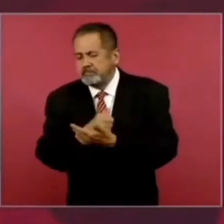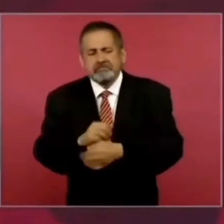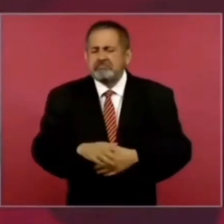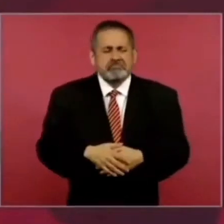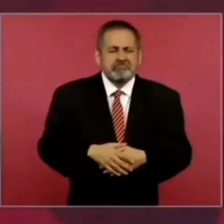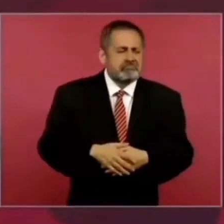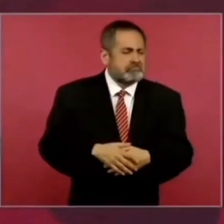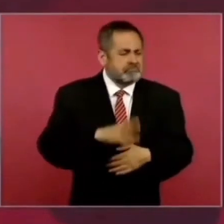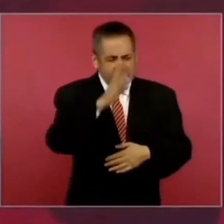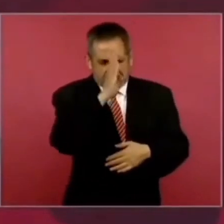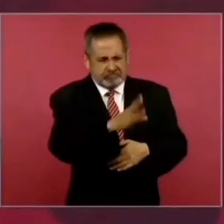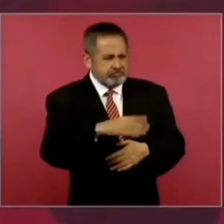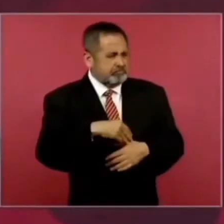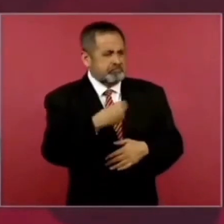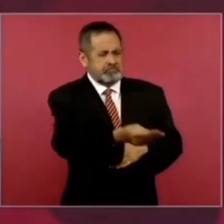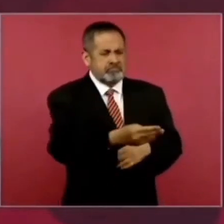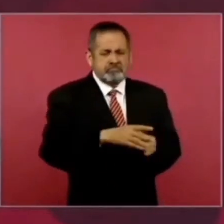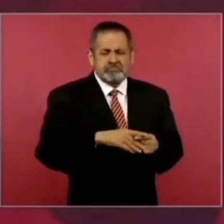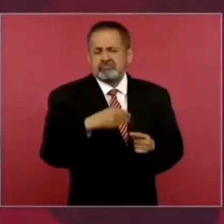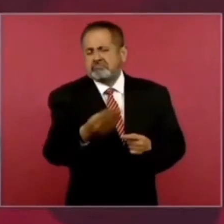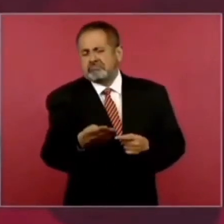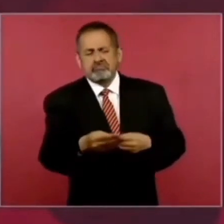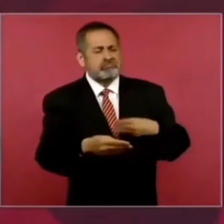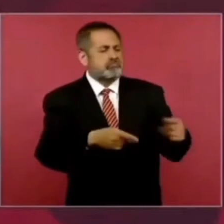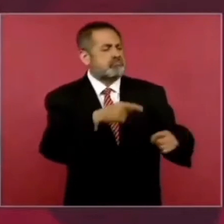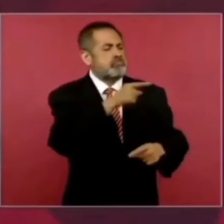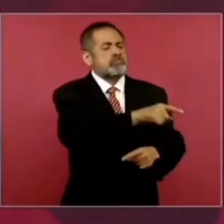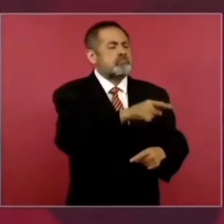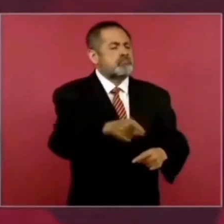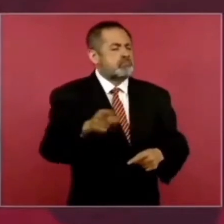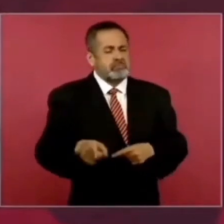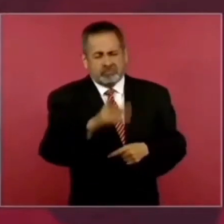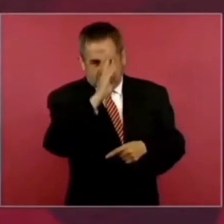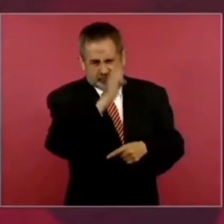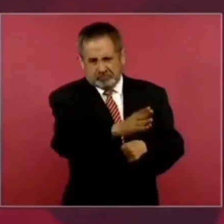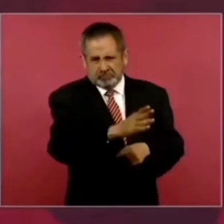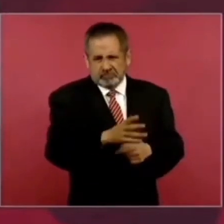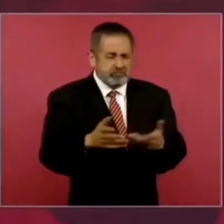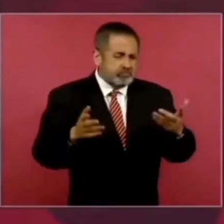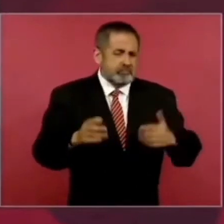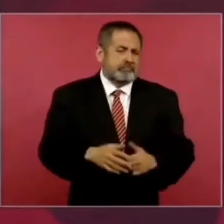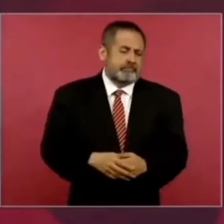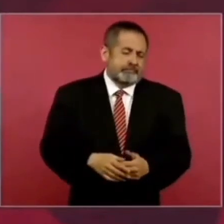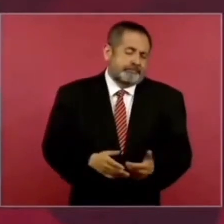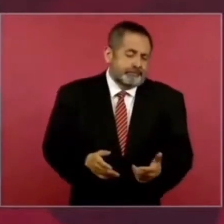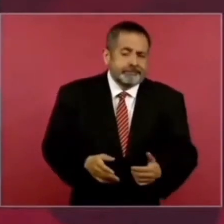O sea, asignan contratos de obra sin licitación. Nada más que